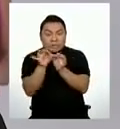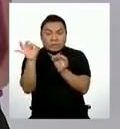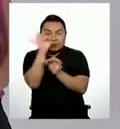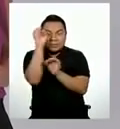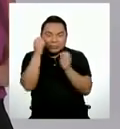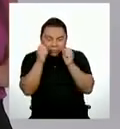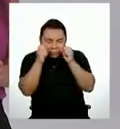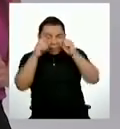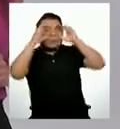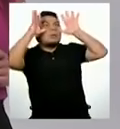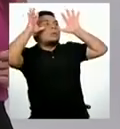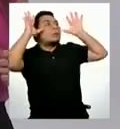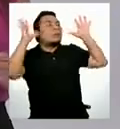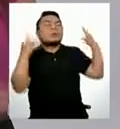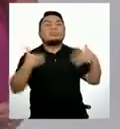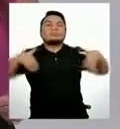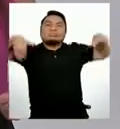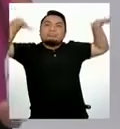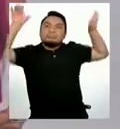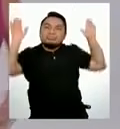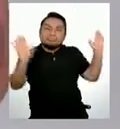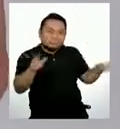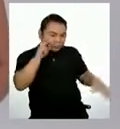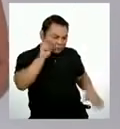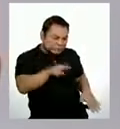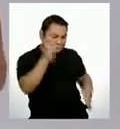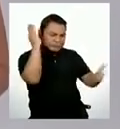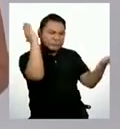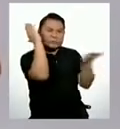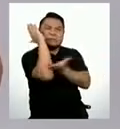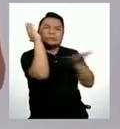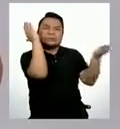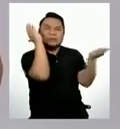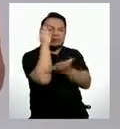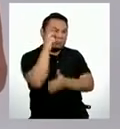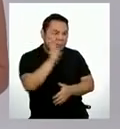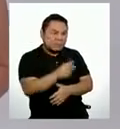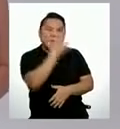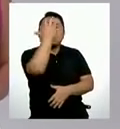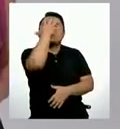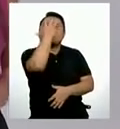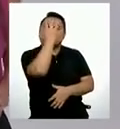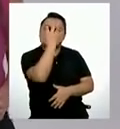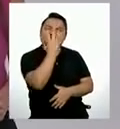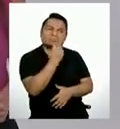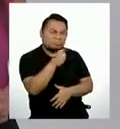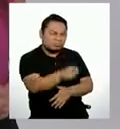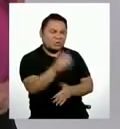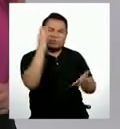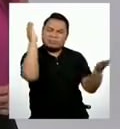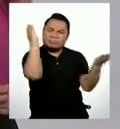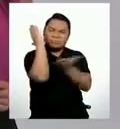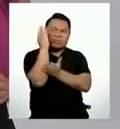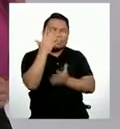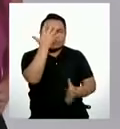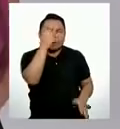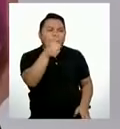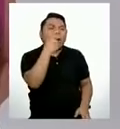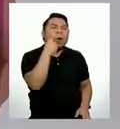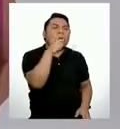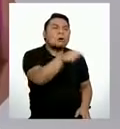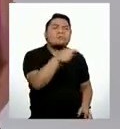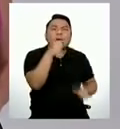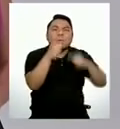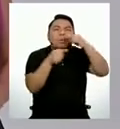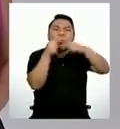golpes del mal amigo y se llenó de furia por la imprudencia del hombre al romper su promesa de